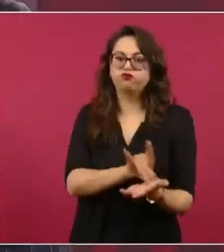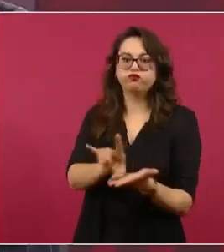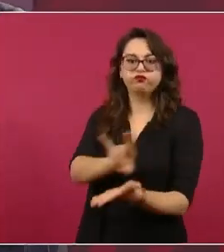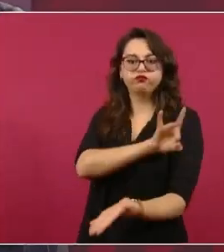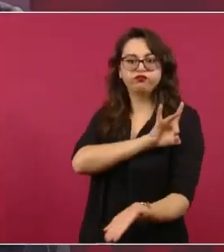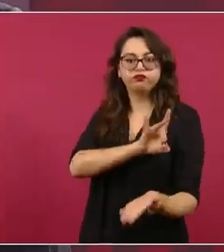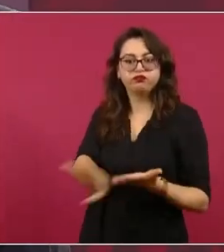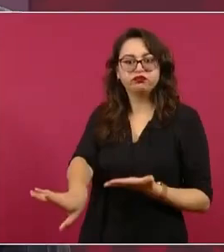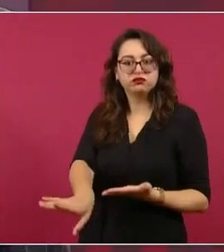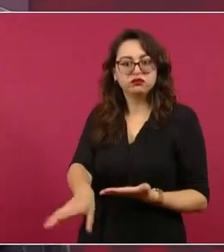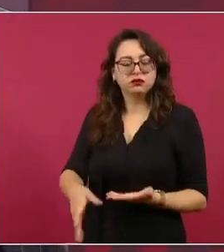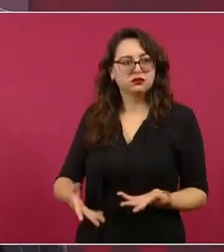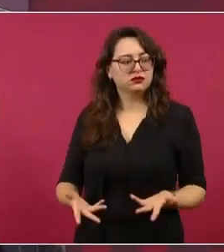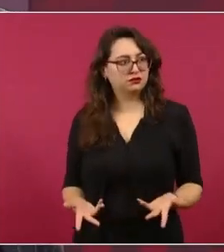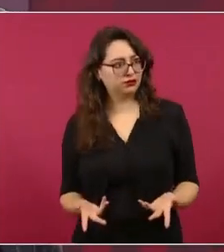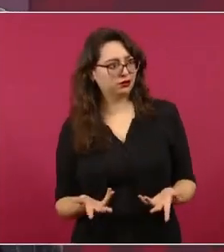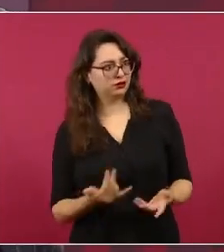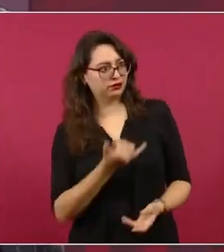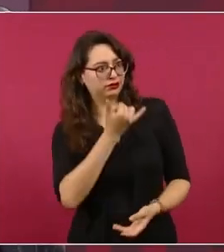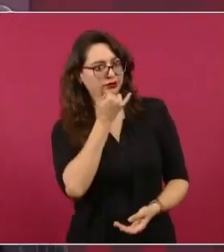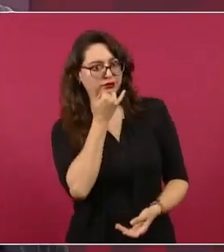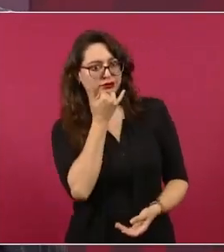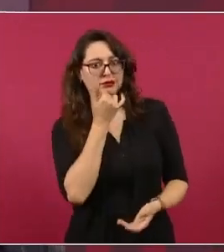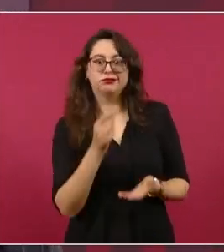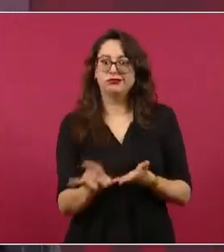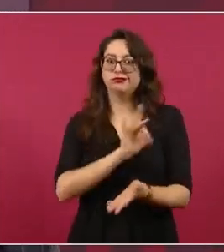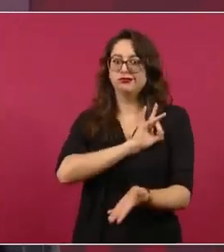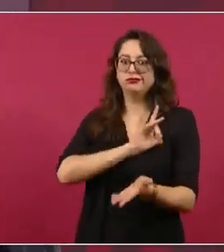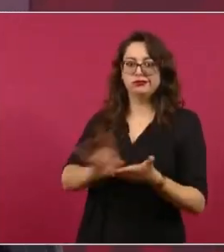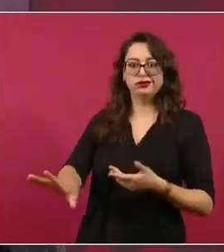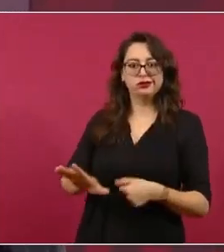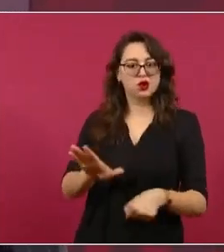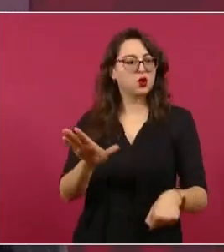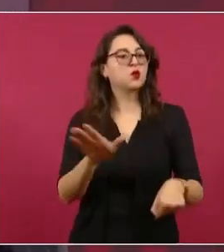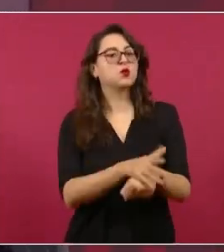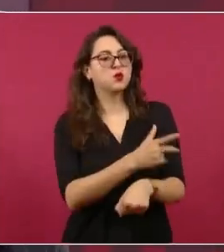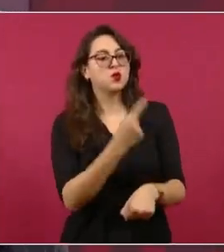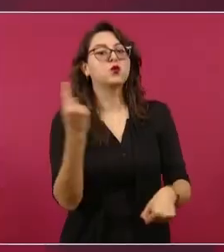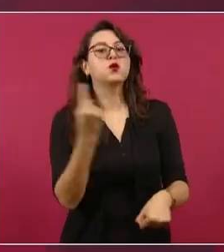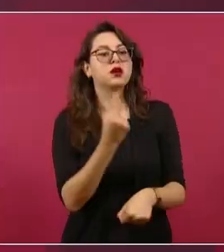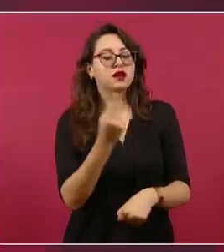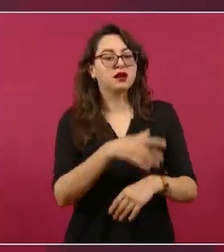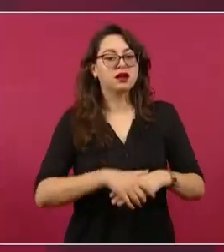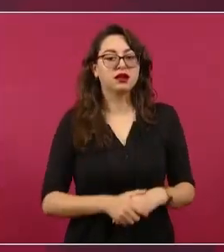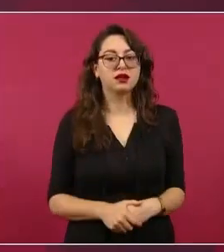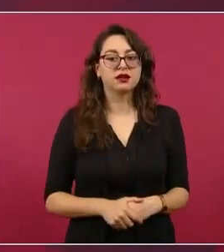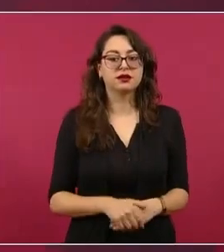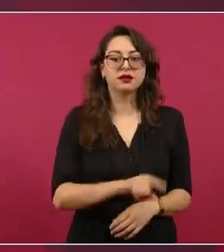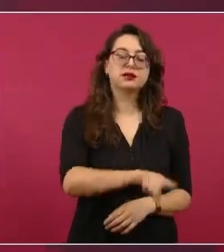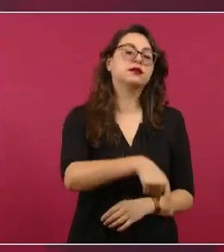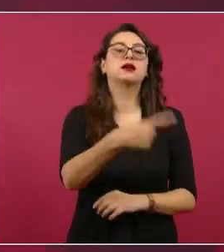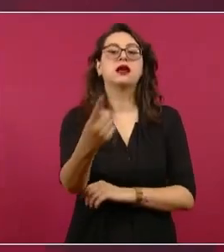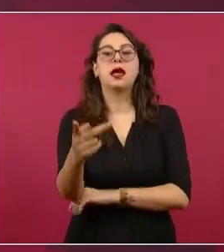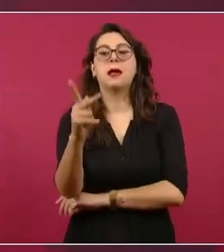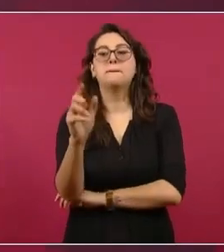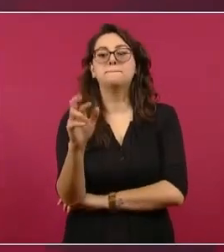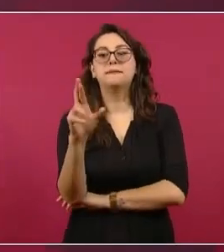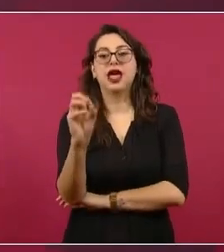¿Por qué lo expulsaron? Porque el presidente Pedro Castillo